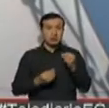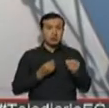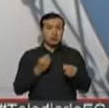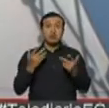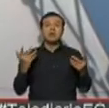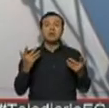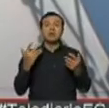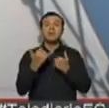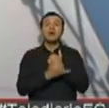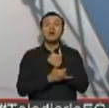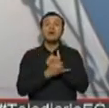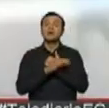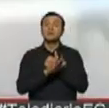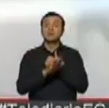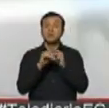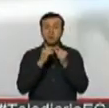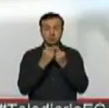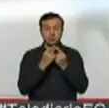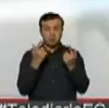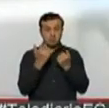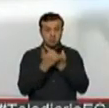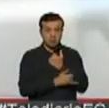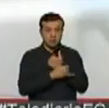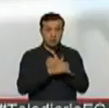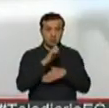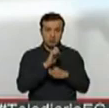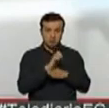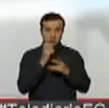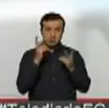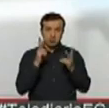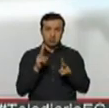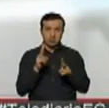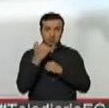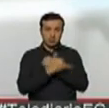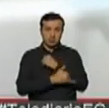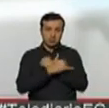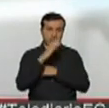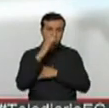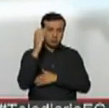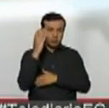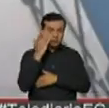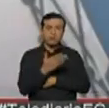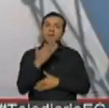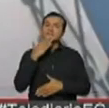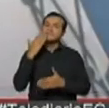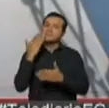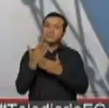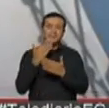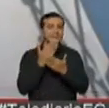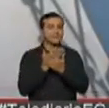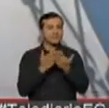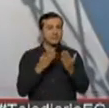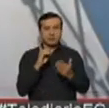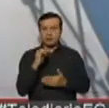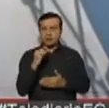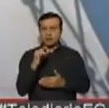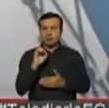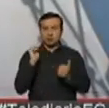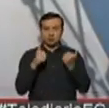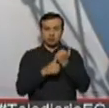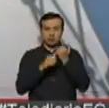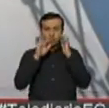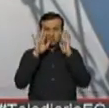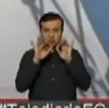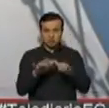¿de qué nacionalidad son? Tenemos nacionalidad ecuatoriana y de nacionalidad colombiana. Muchísimas gracias por acompañarnos, Diego Tipán, subsecretario